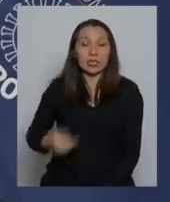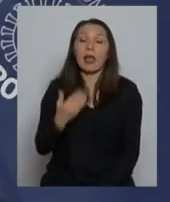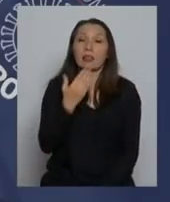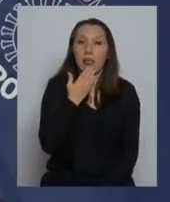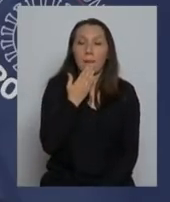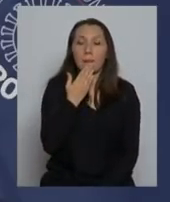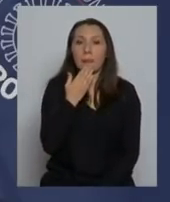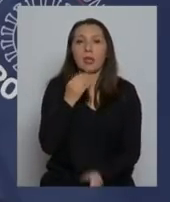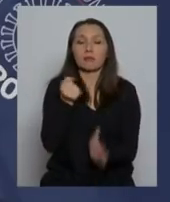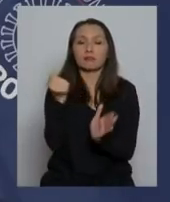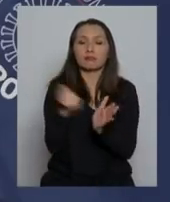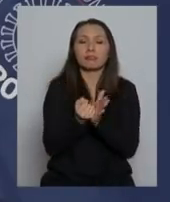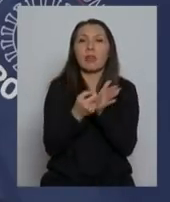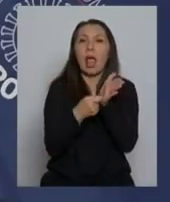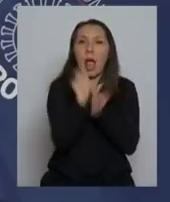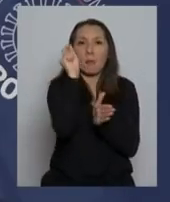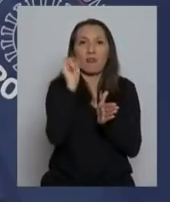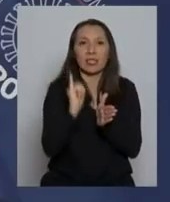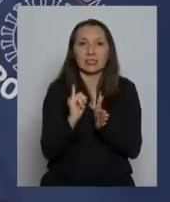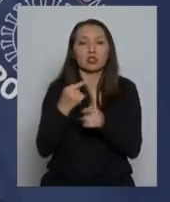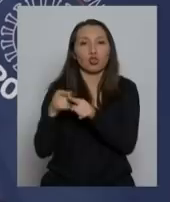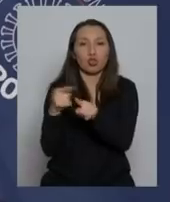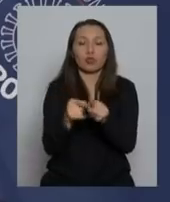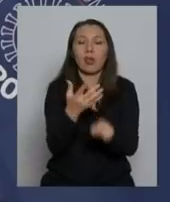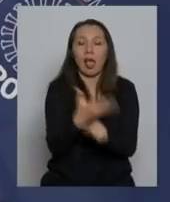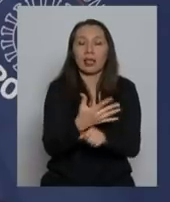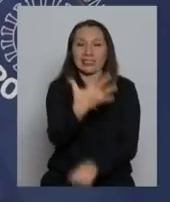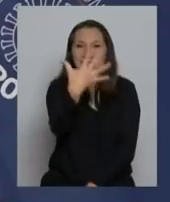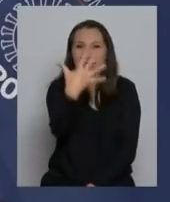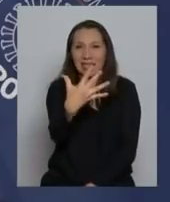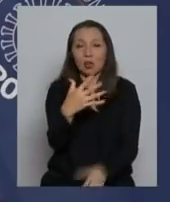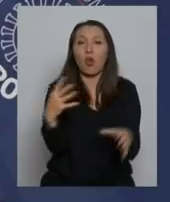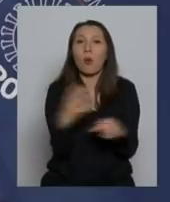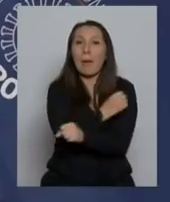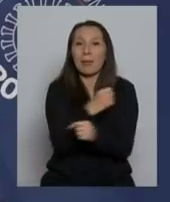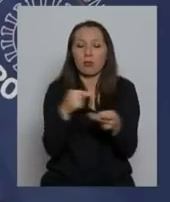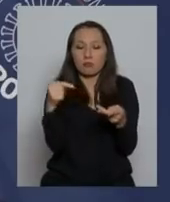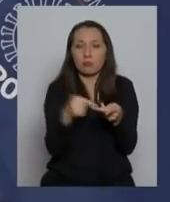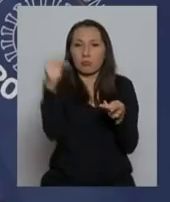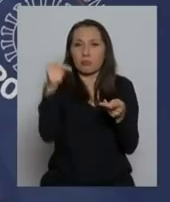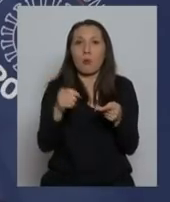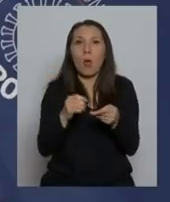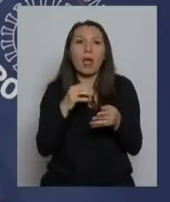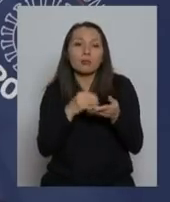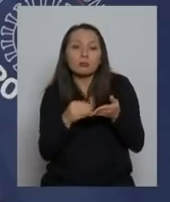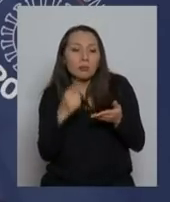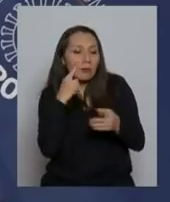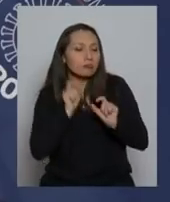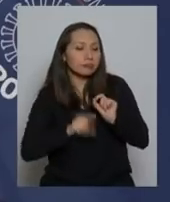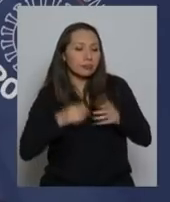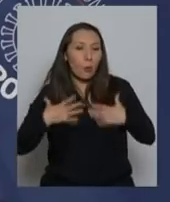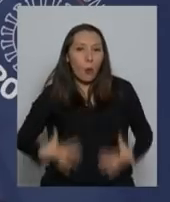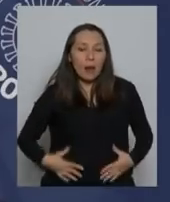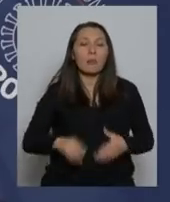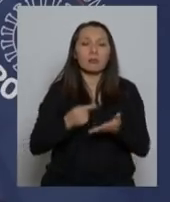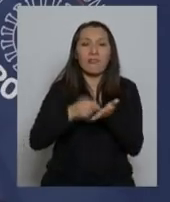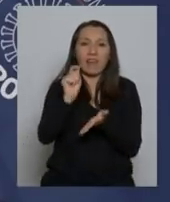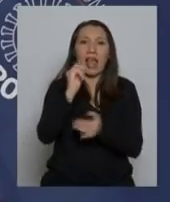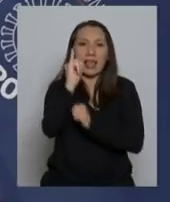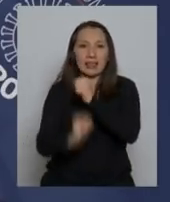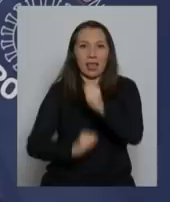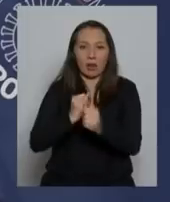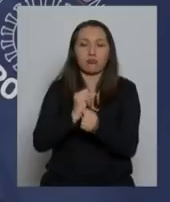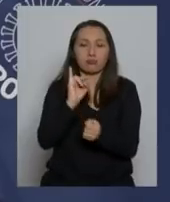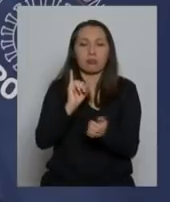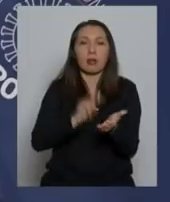han certificado otros. Hay 5 test rápidos que están validados internacionalmente. Quiero recordar